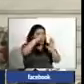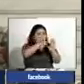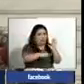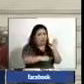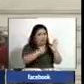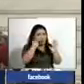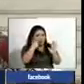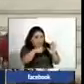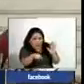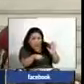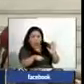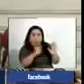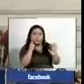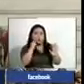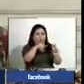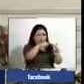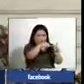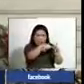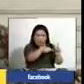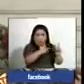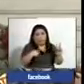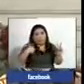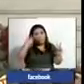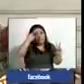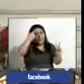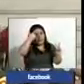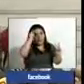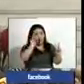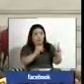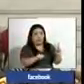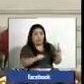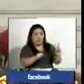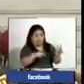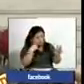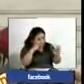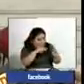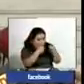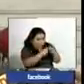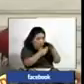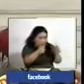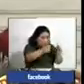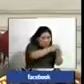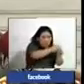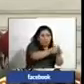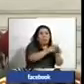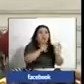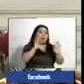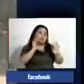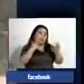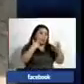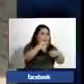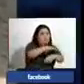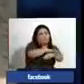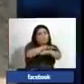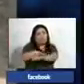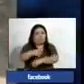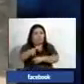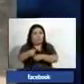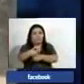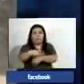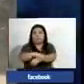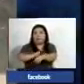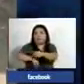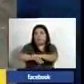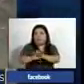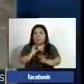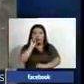consideraron que habían méritos con estas personas para ser detenidas por la autoridad y ellas se encuentran en detención. Y sobre este caso,